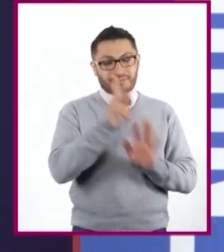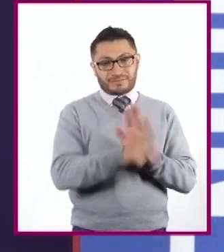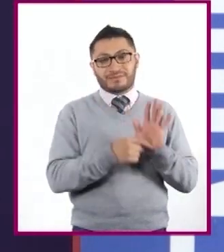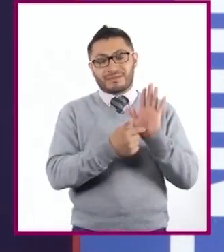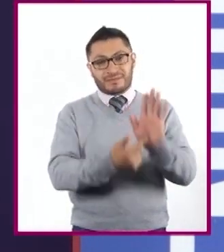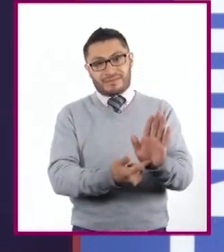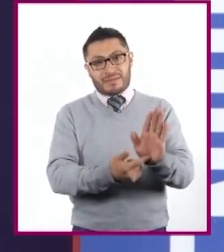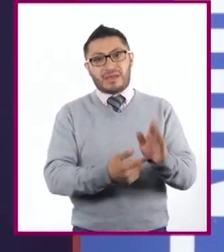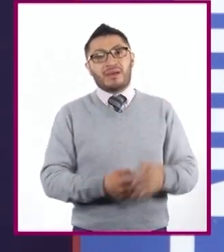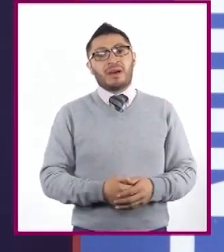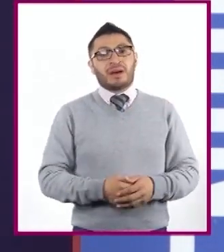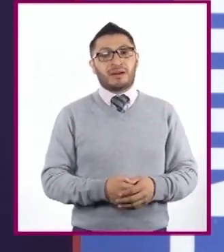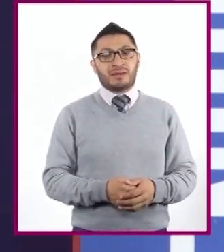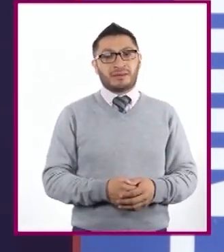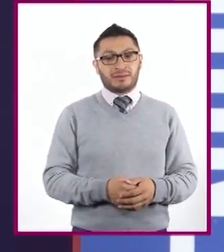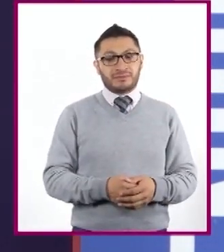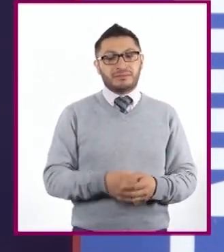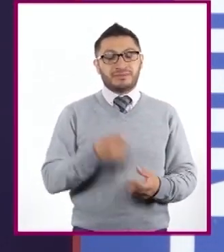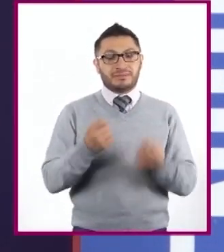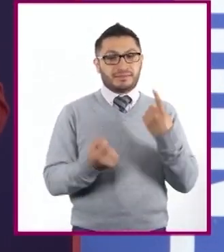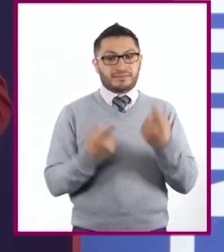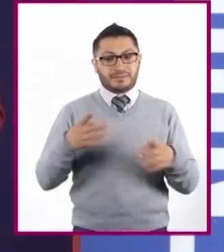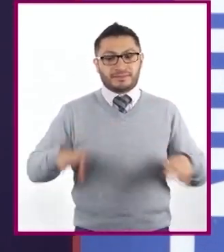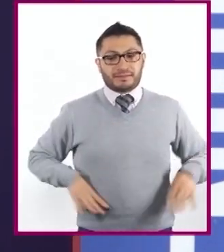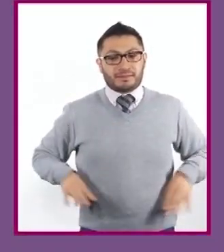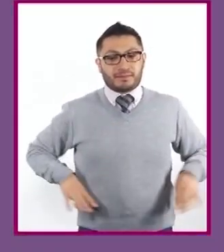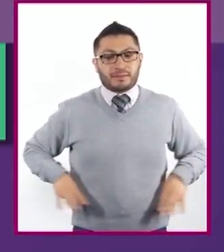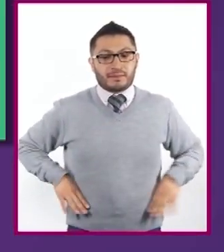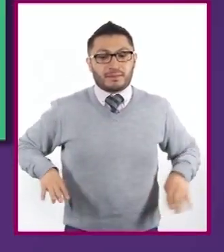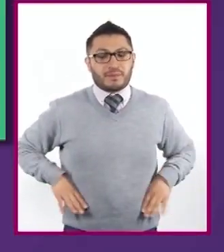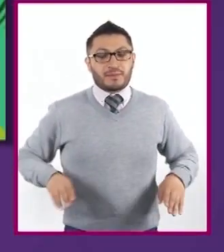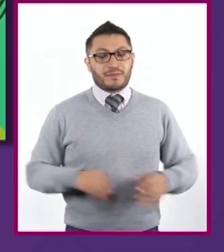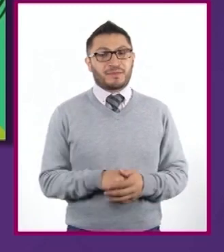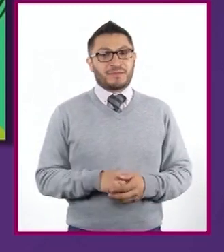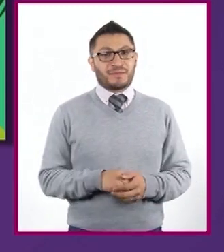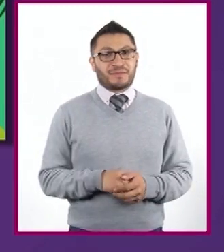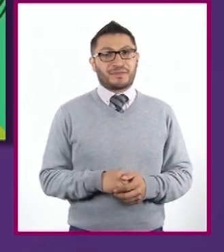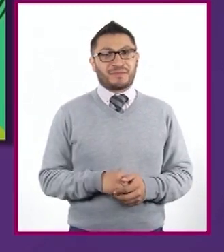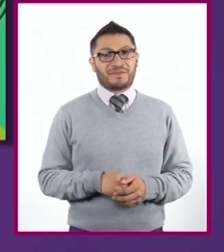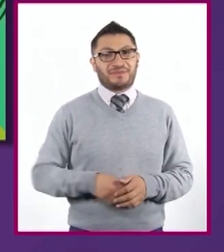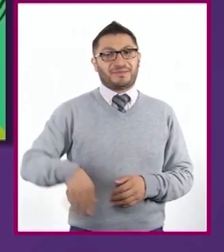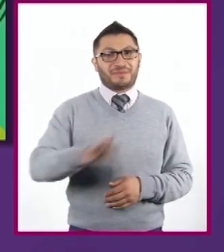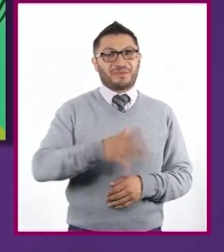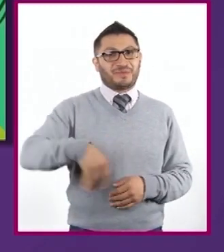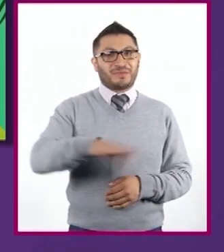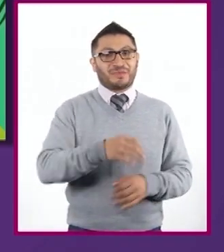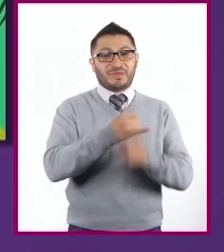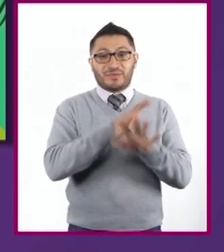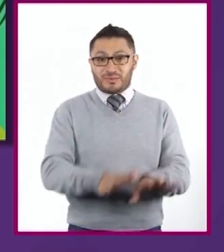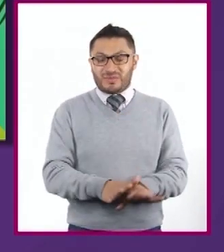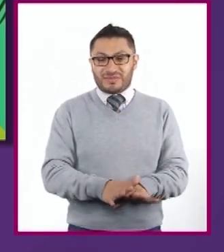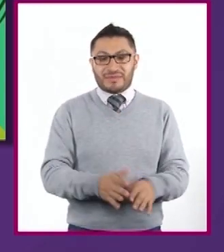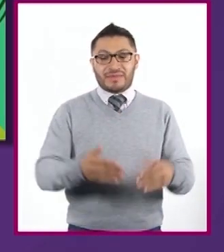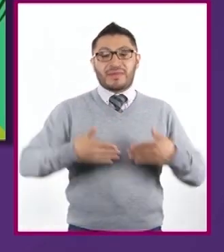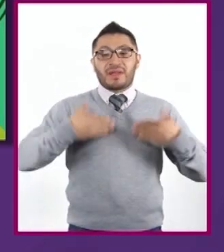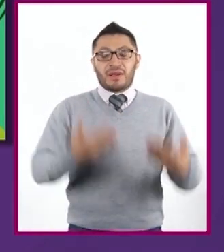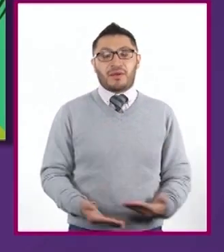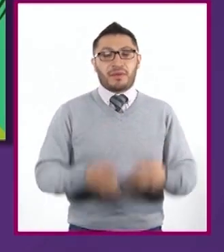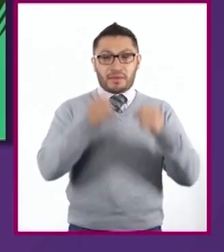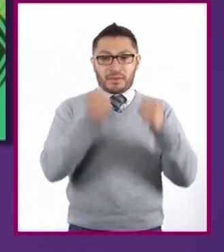siguiente video que nos da algunas pautas al respecto. Para buscar información confiable y segura en